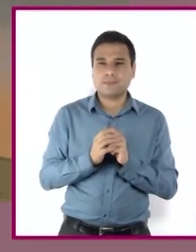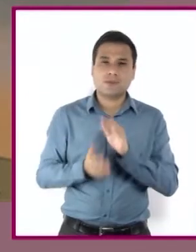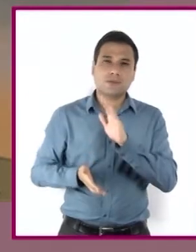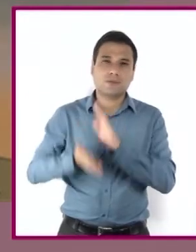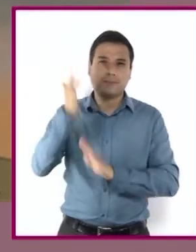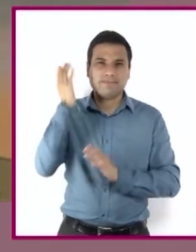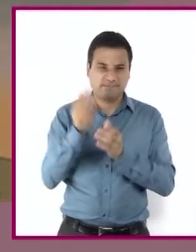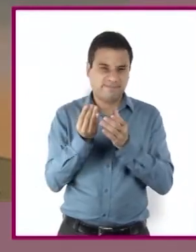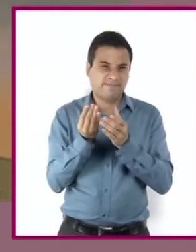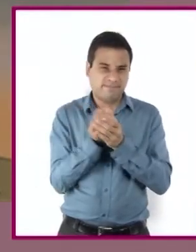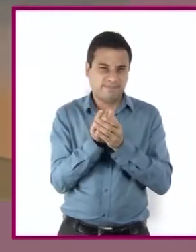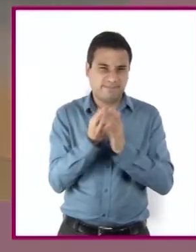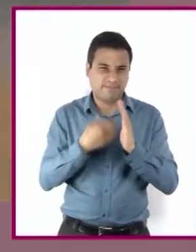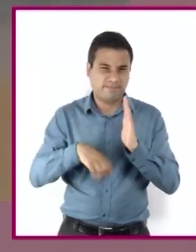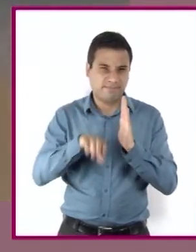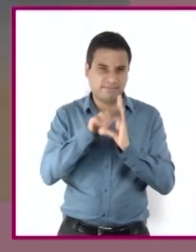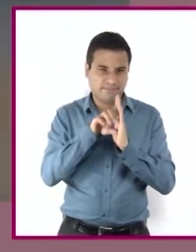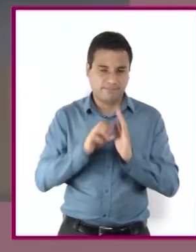aposentos.